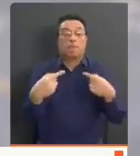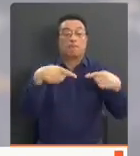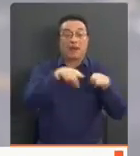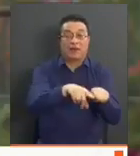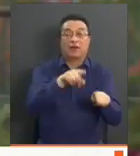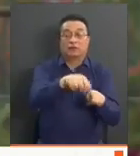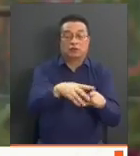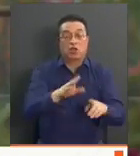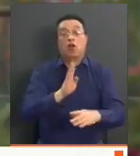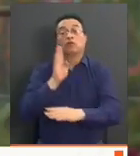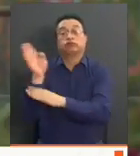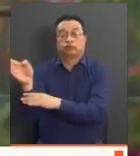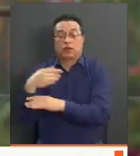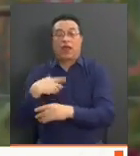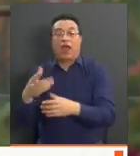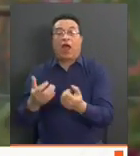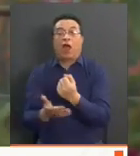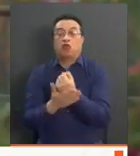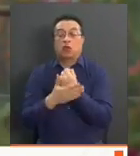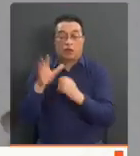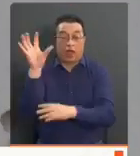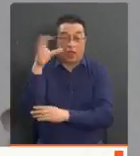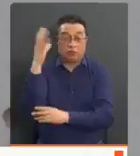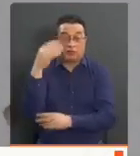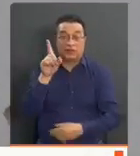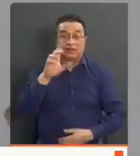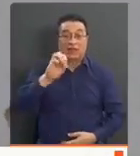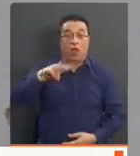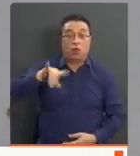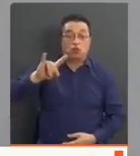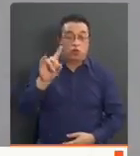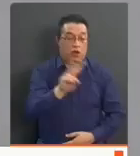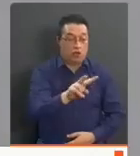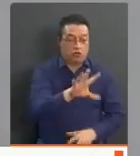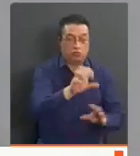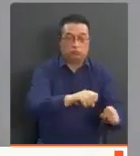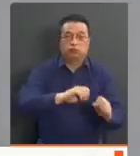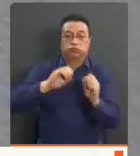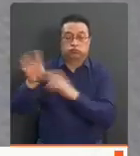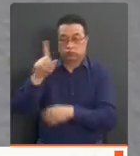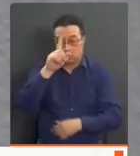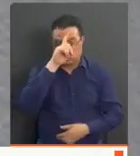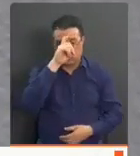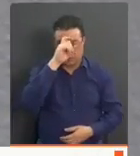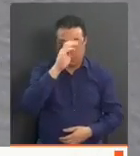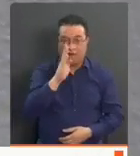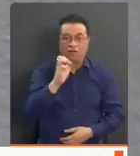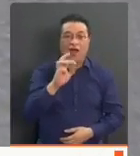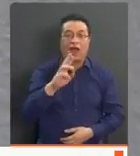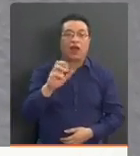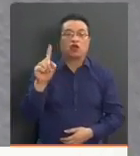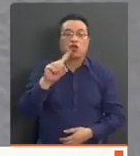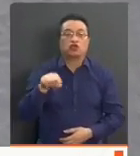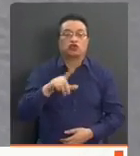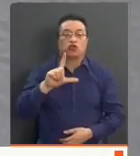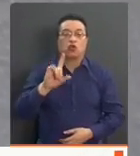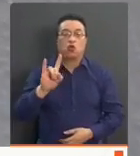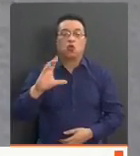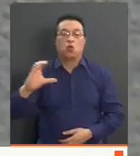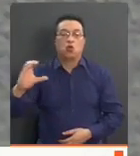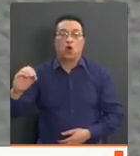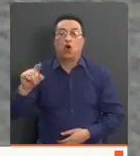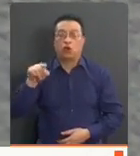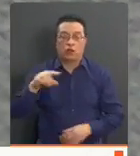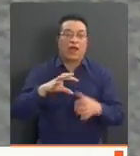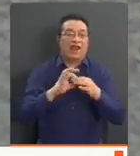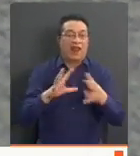buscar ayuda. Llegó una ambulancia de SAMU y trasladaron a ambas personas hasta el hospital Barros Luco. Ahí ambos permanecen en estado